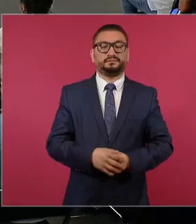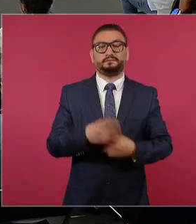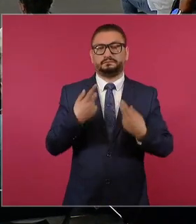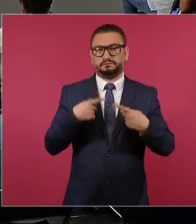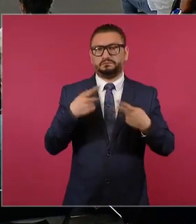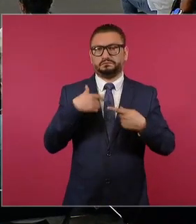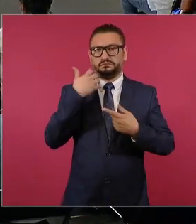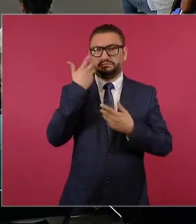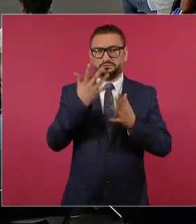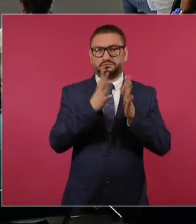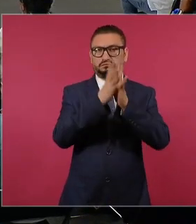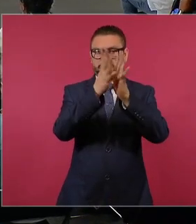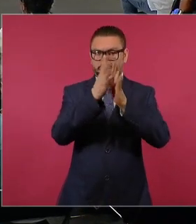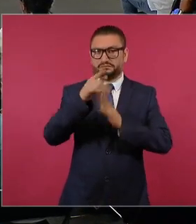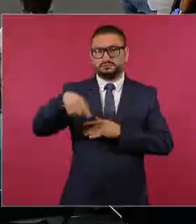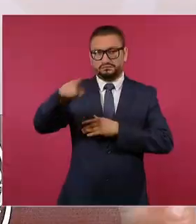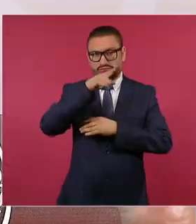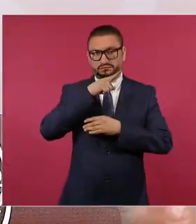y elegir.